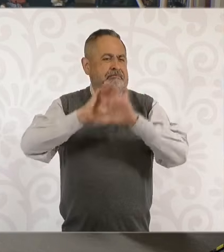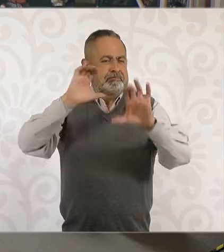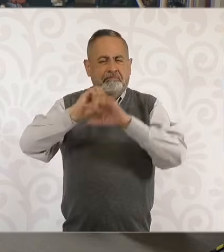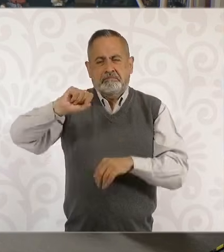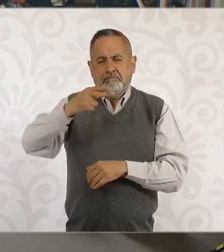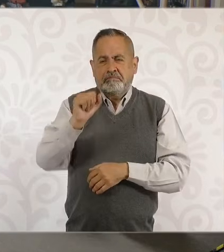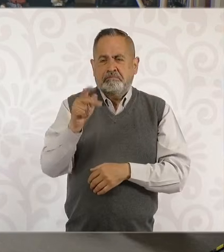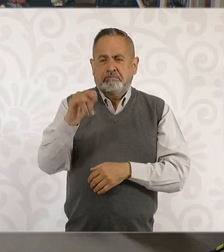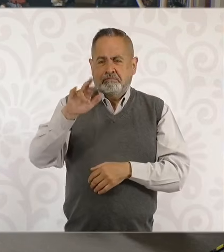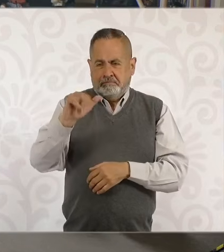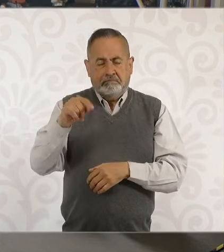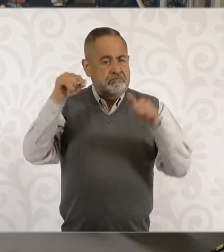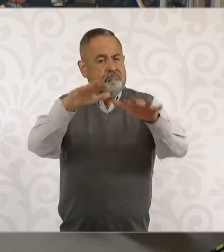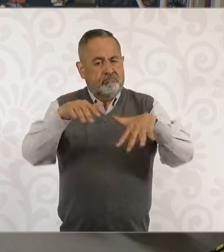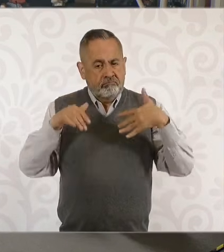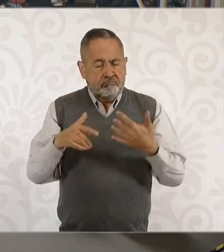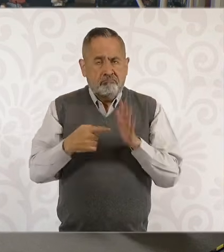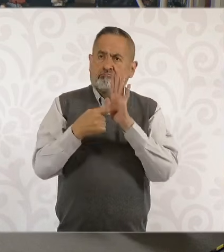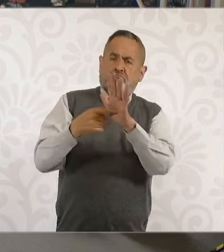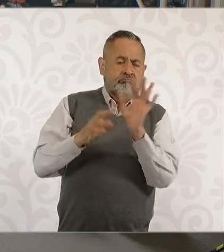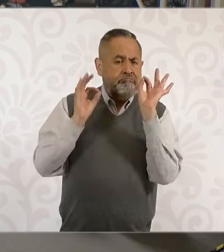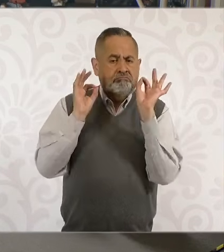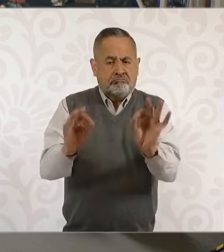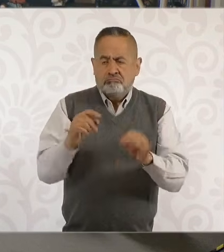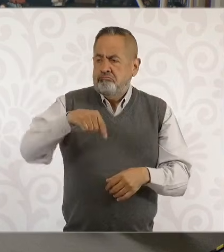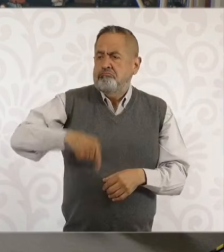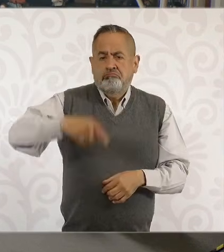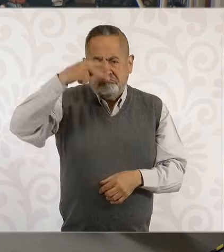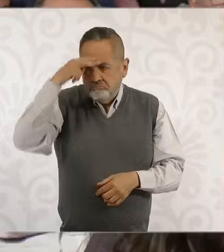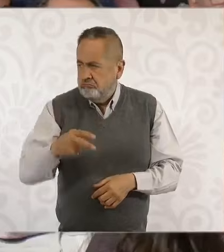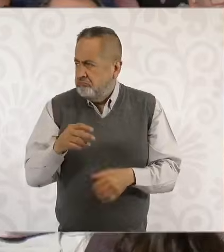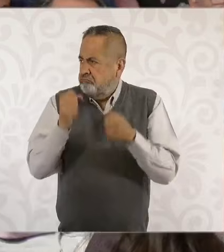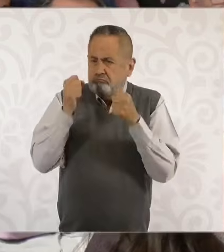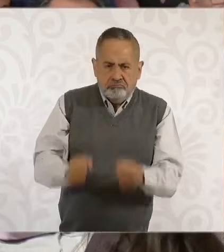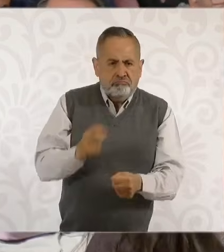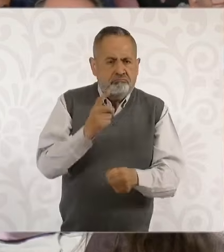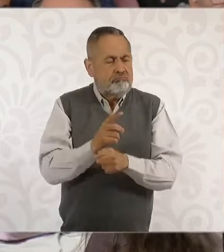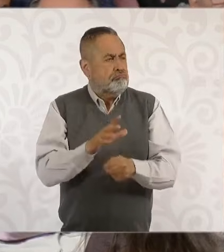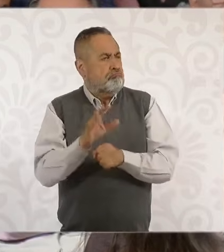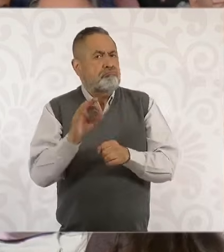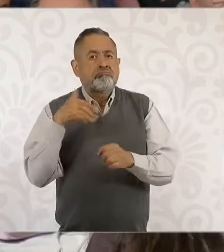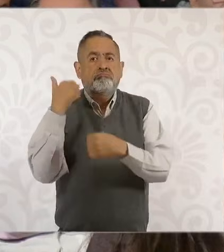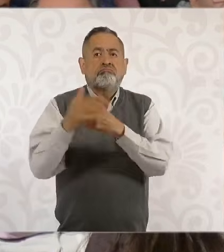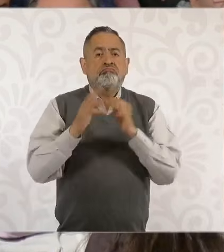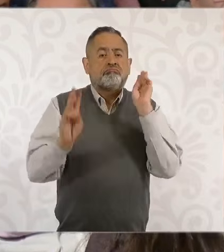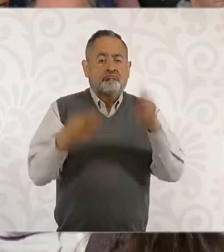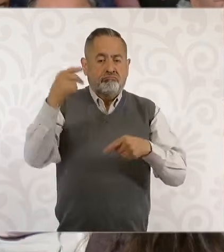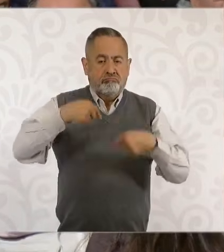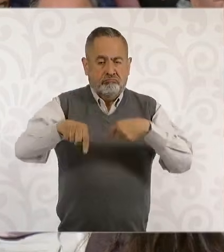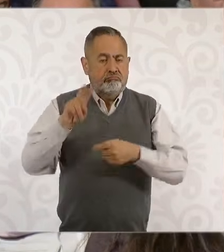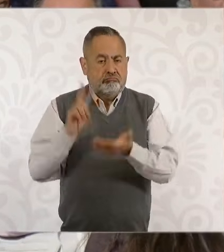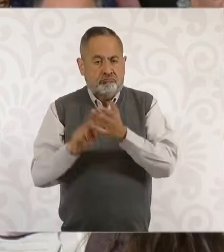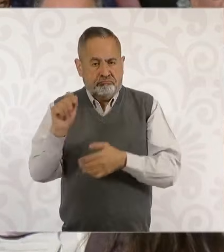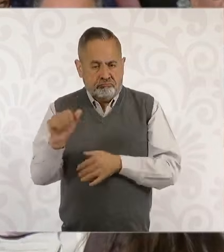demostrado que en nuestro país existe la certidumbre, la seguridad ante un evento como es el Mundial 2026. Pero